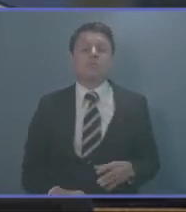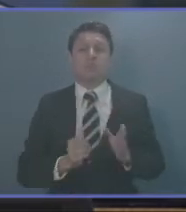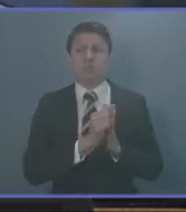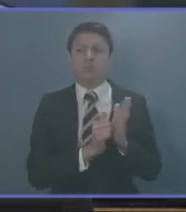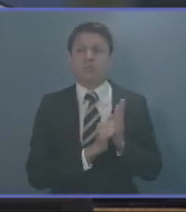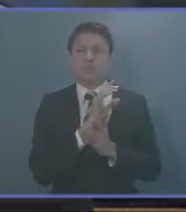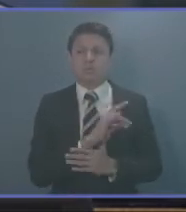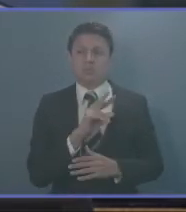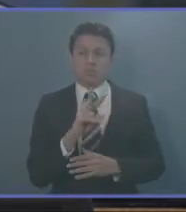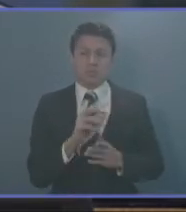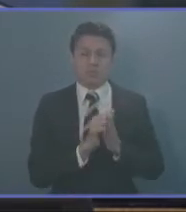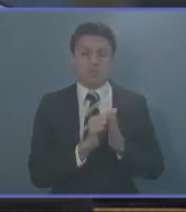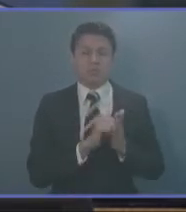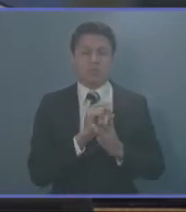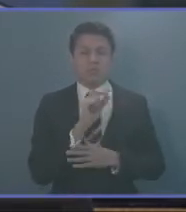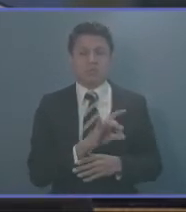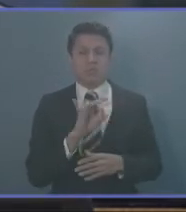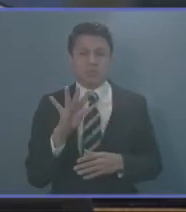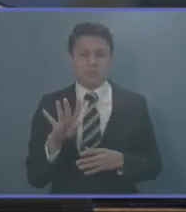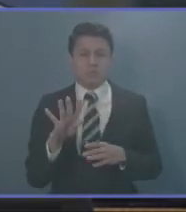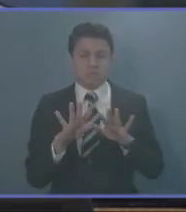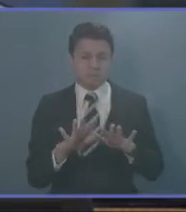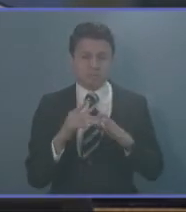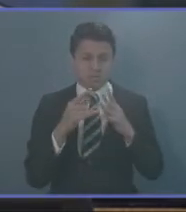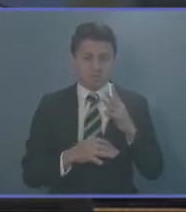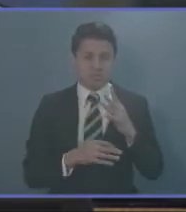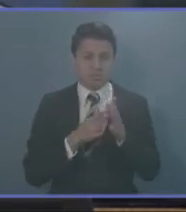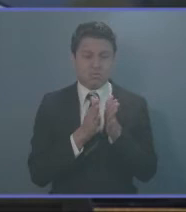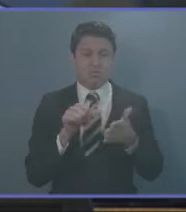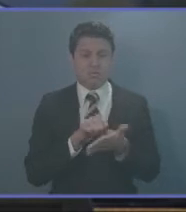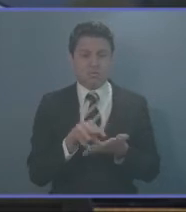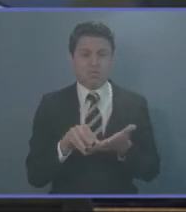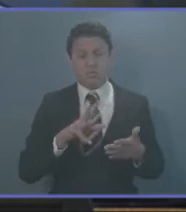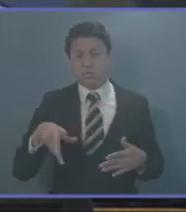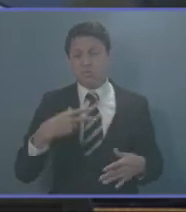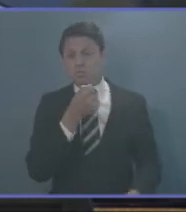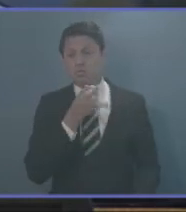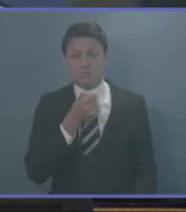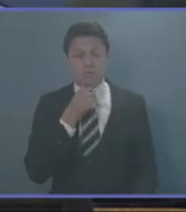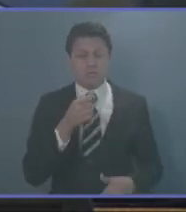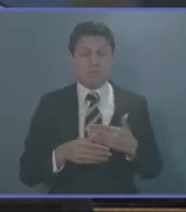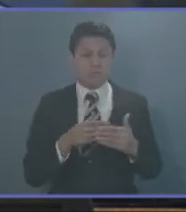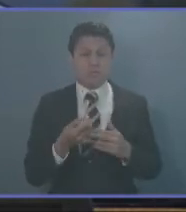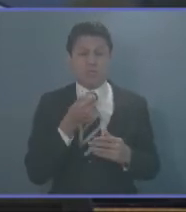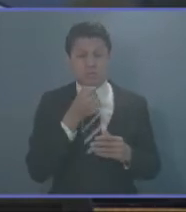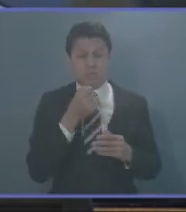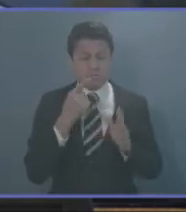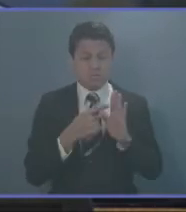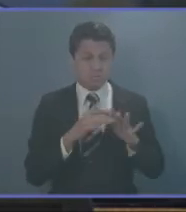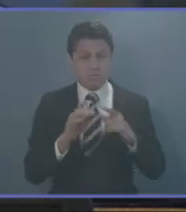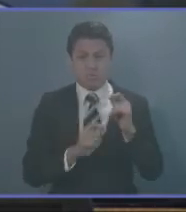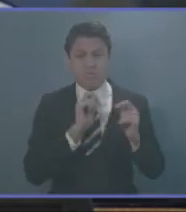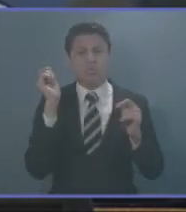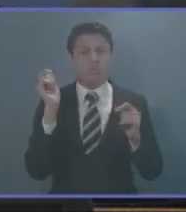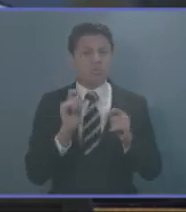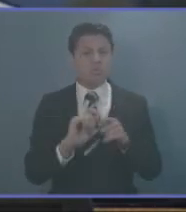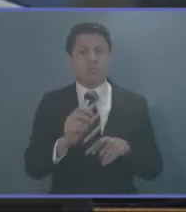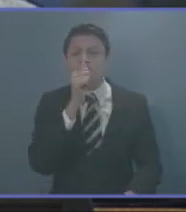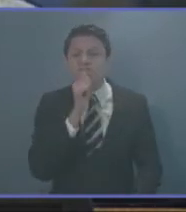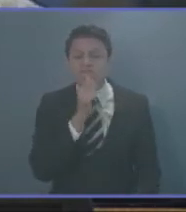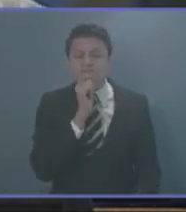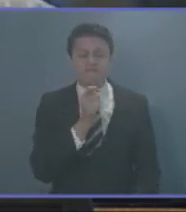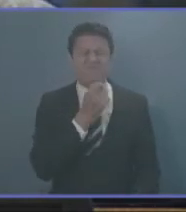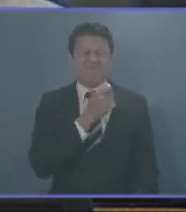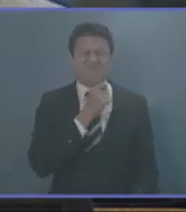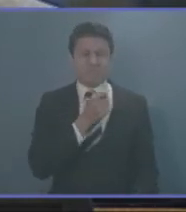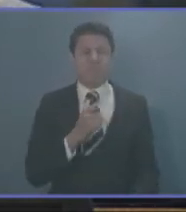artículos 82, 89 y 90 de la Ley General Tributaria Municipal. Toda información suministrada será estrictamente confidencial.